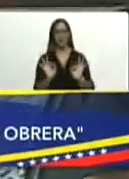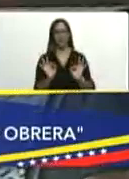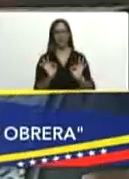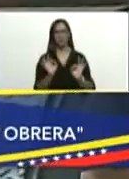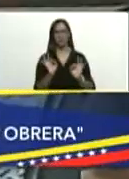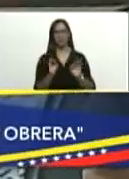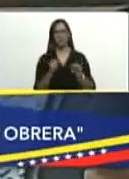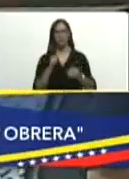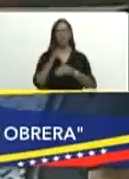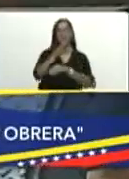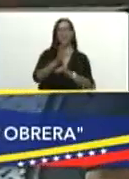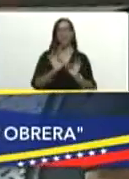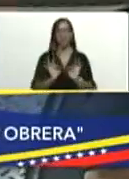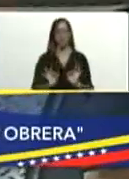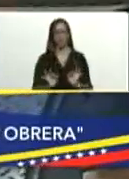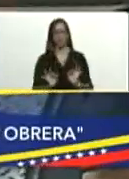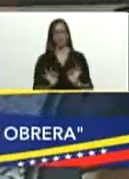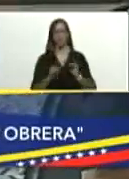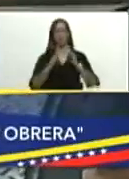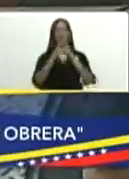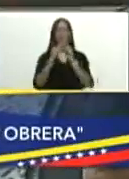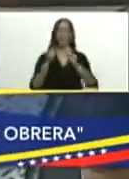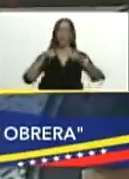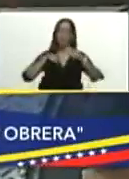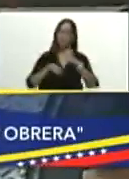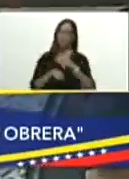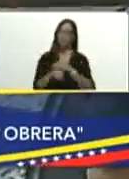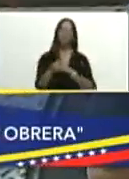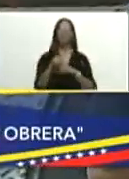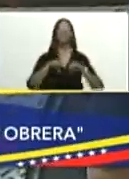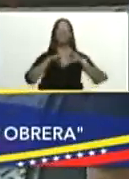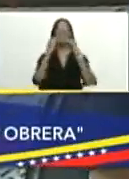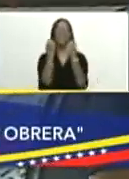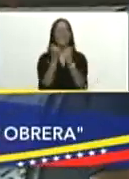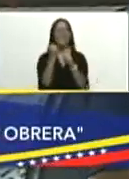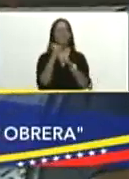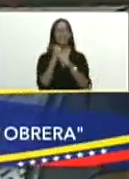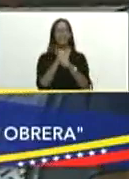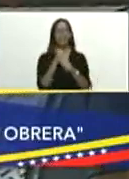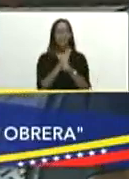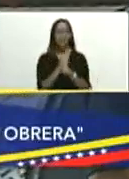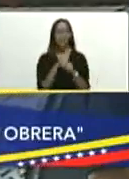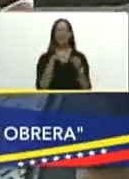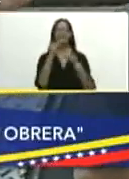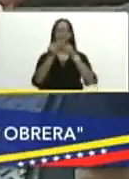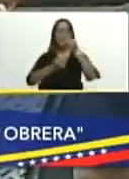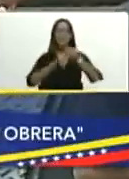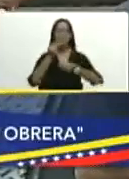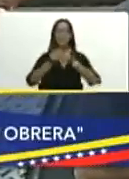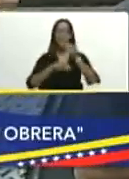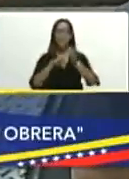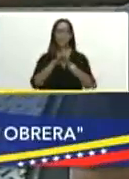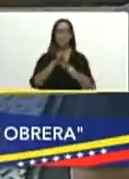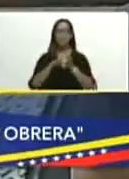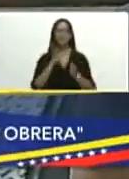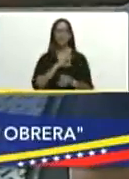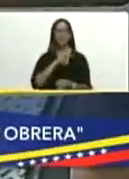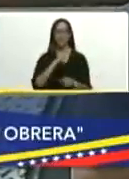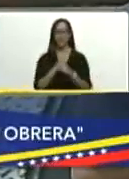nada todo sale de la clase Obrera desarrollando el proceso social de trabajo